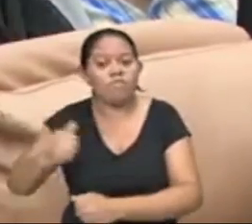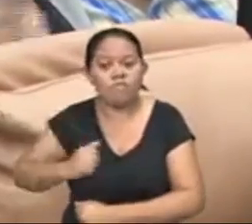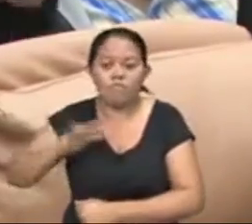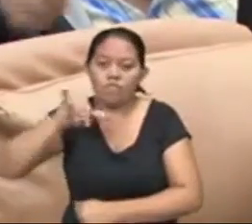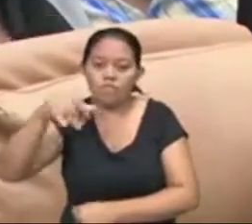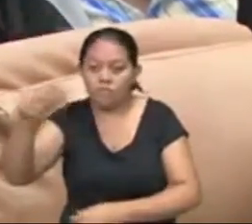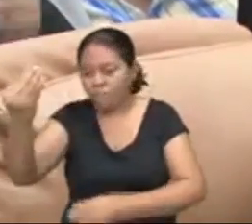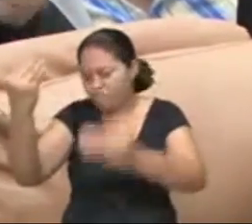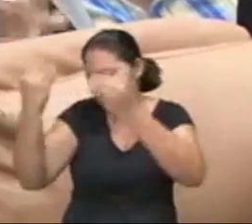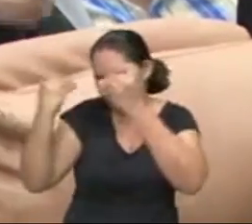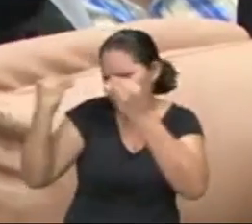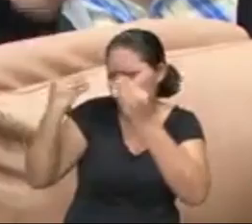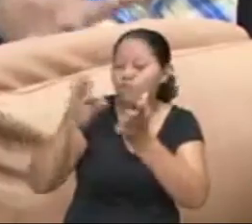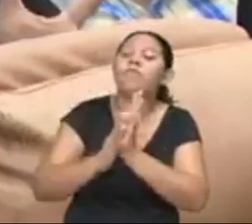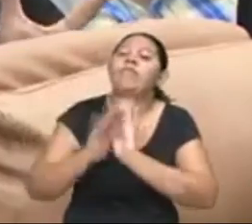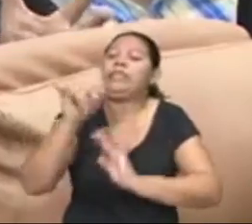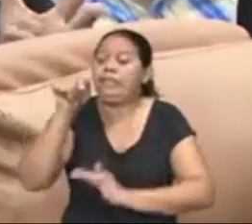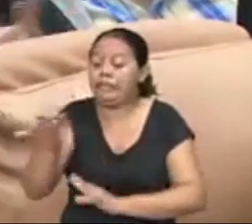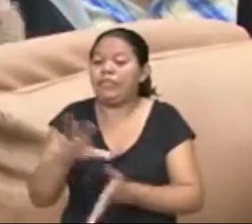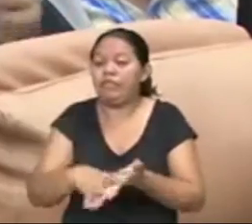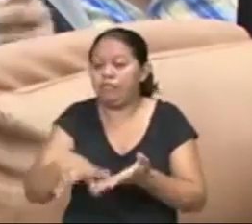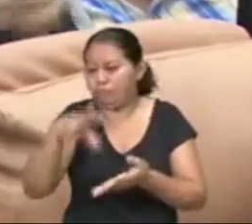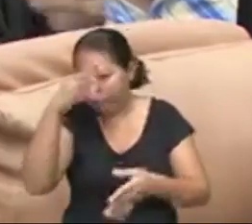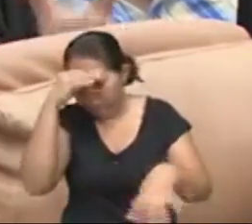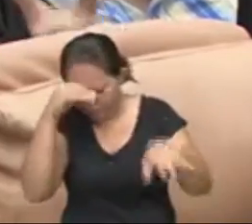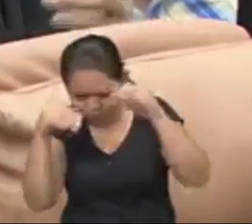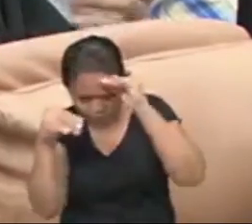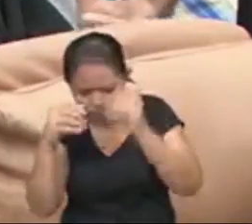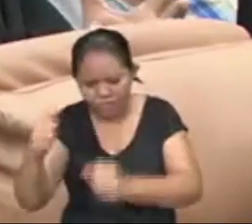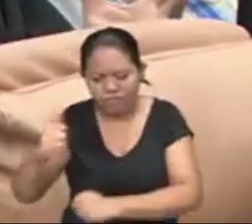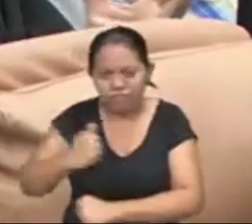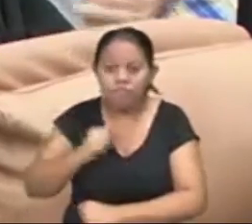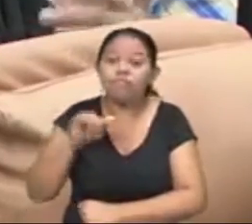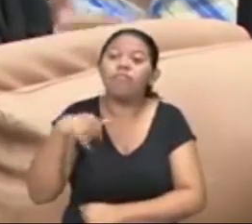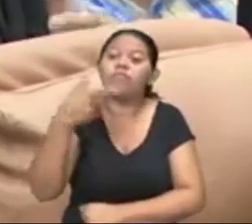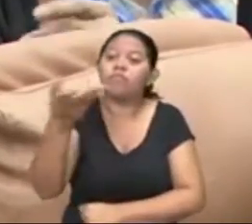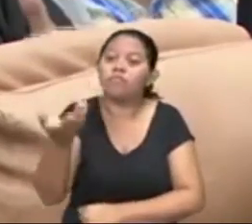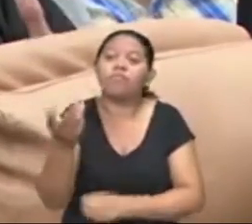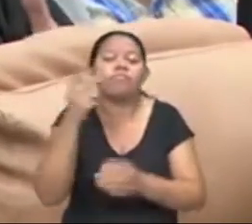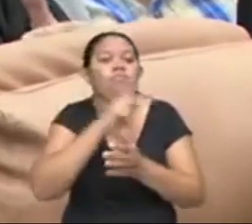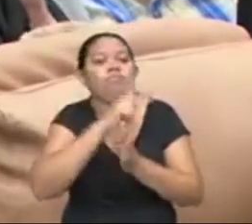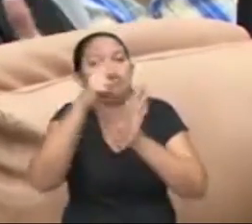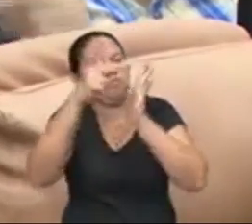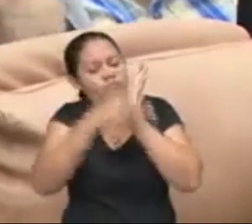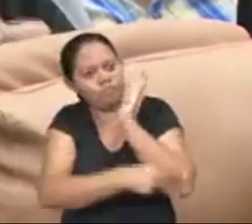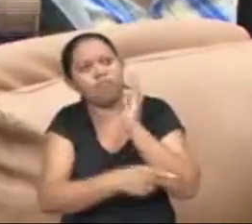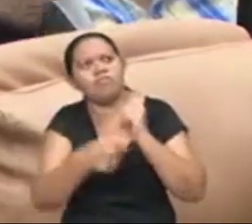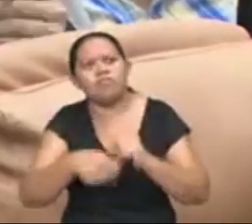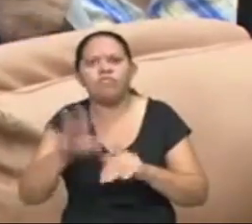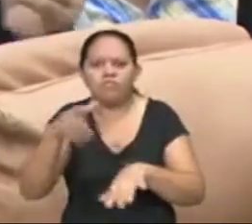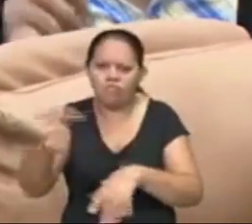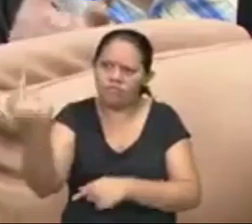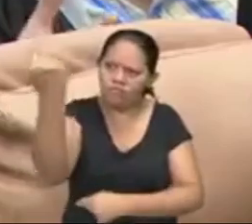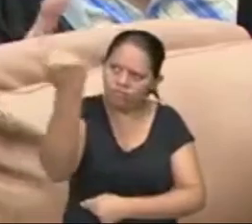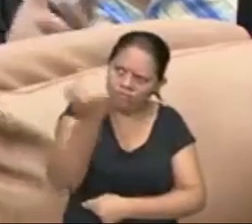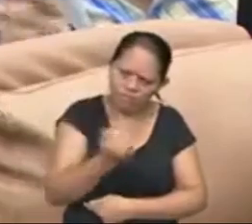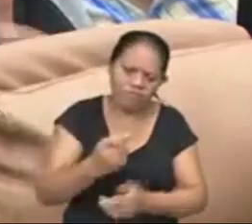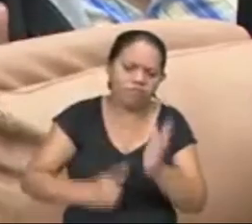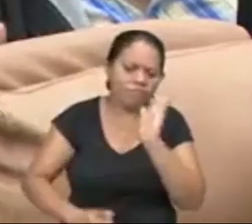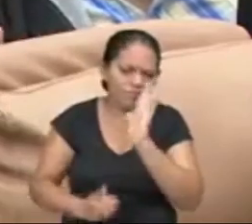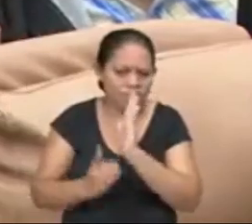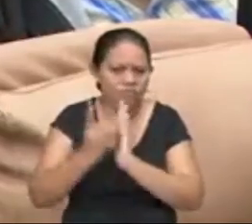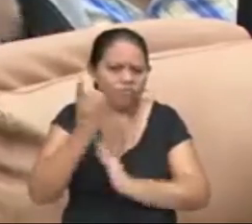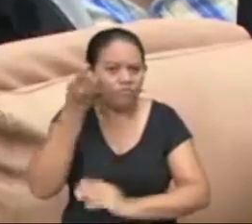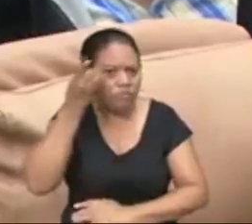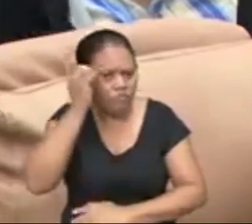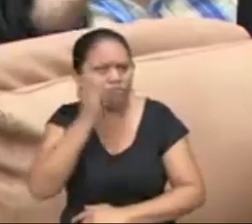talento y desarrollo tecnológico que Fuerzas Armadas de otros países han venido desarrollando a